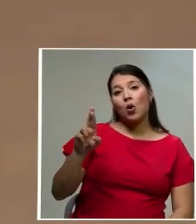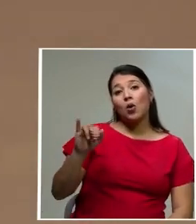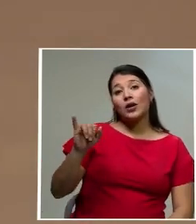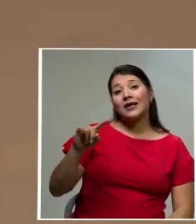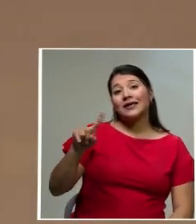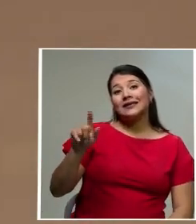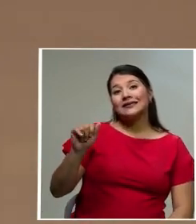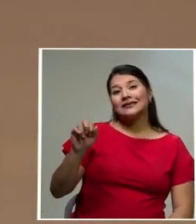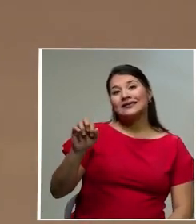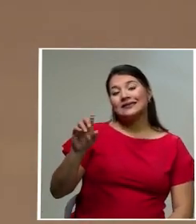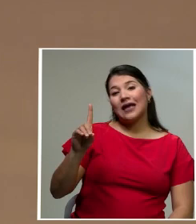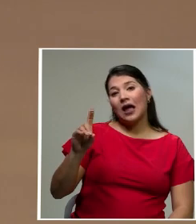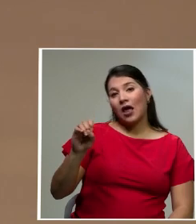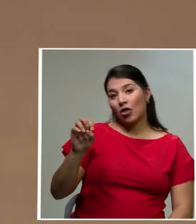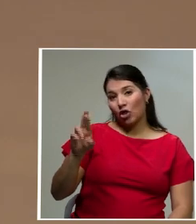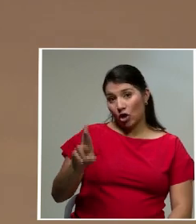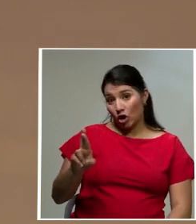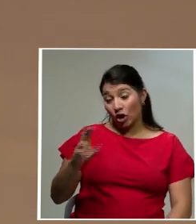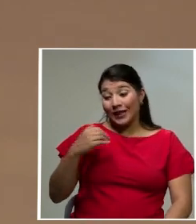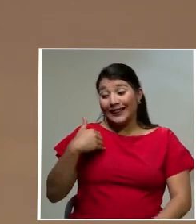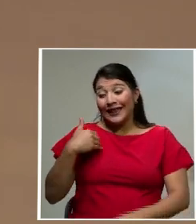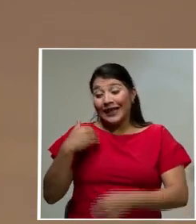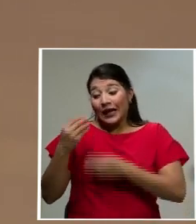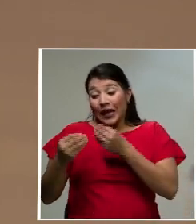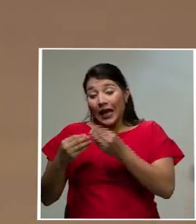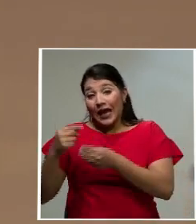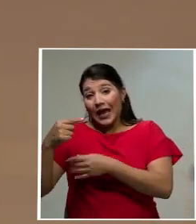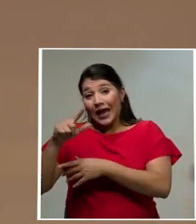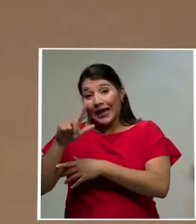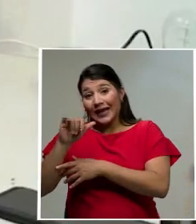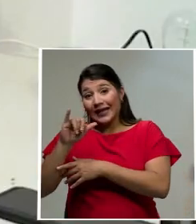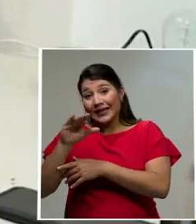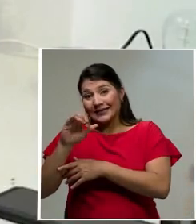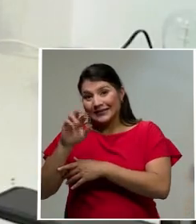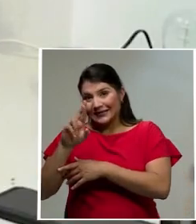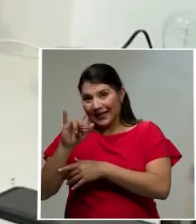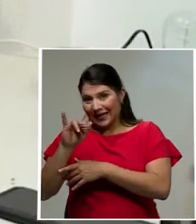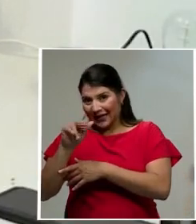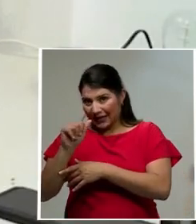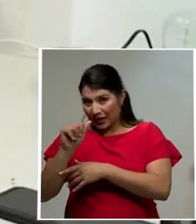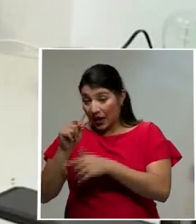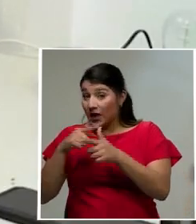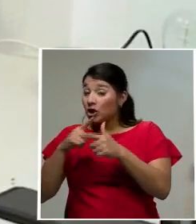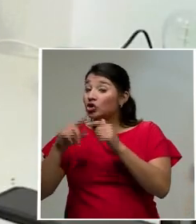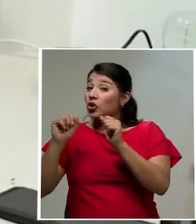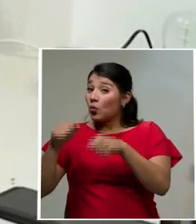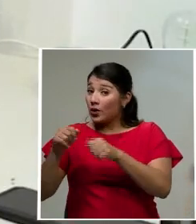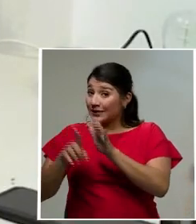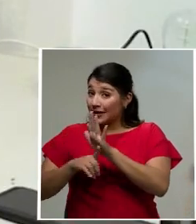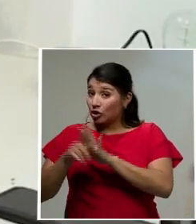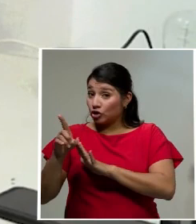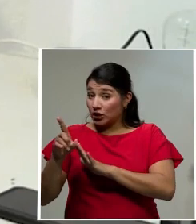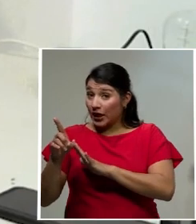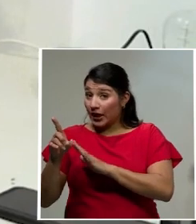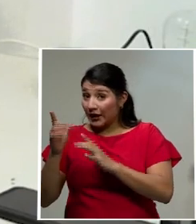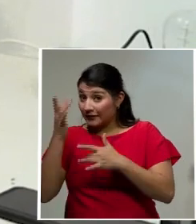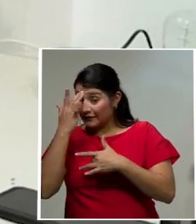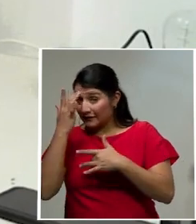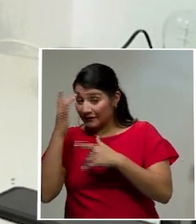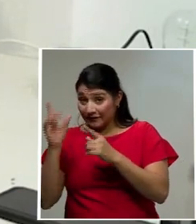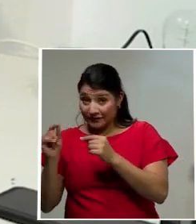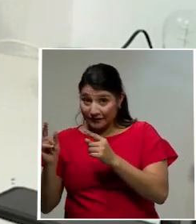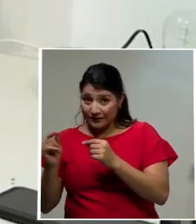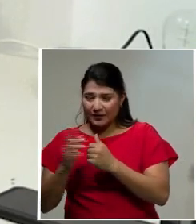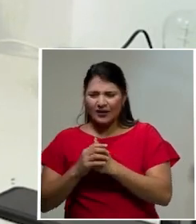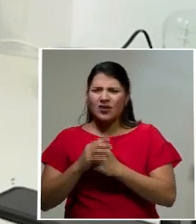producir neumonía, situación que desde Asovape no creen. Nuestros diputados han recibido un asesoramiento